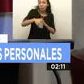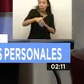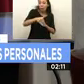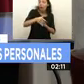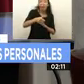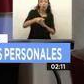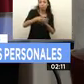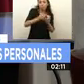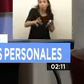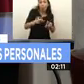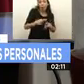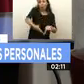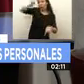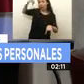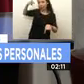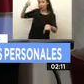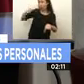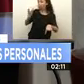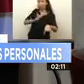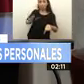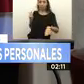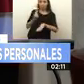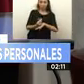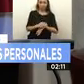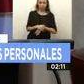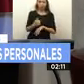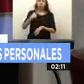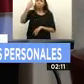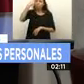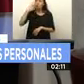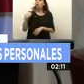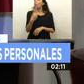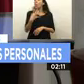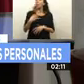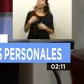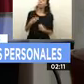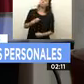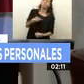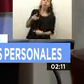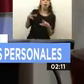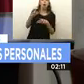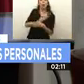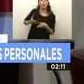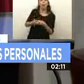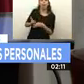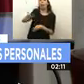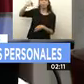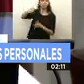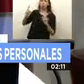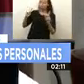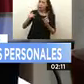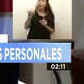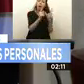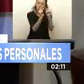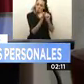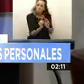no hay que ni ser partidario del anterior gobierno ni para advertir están los números claros y concretos